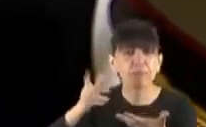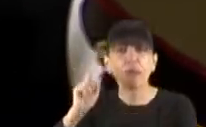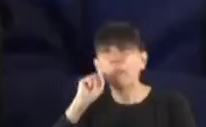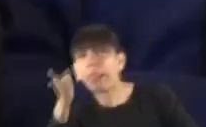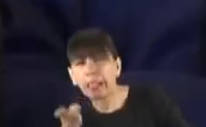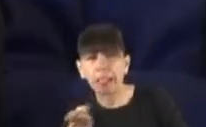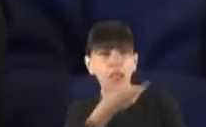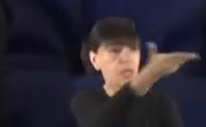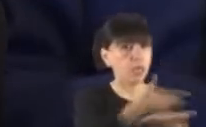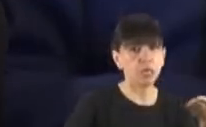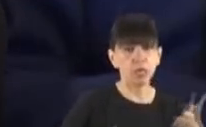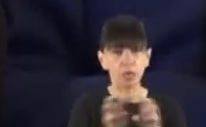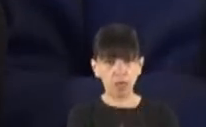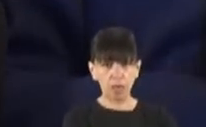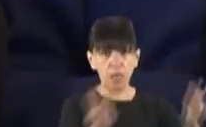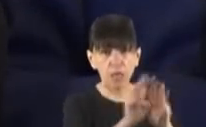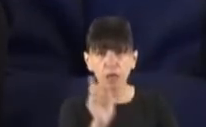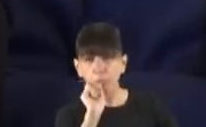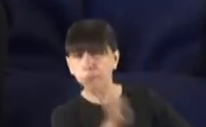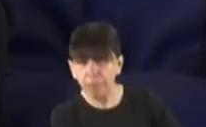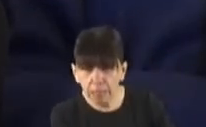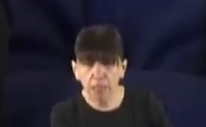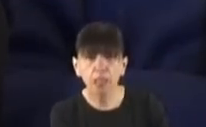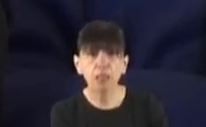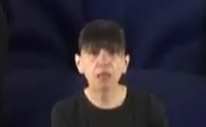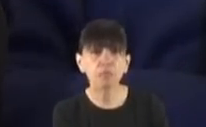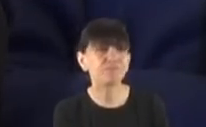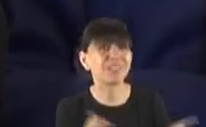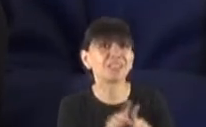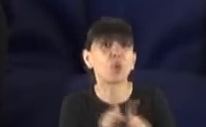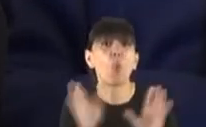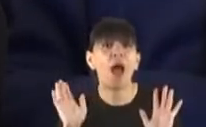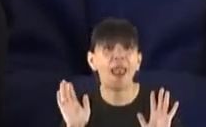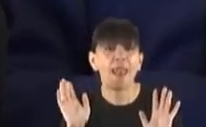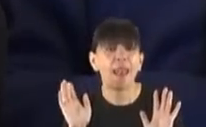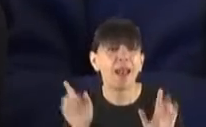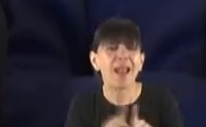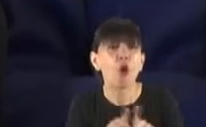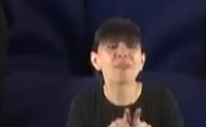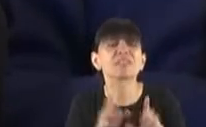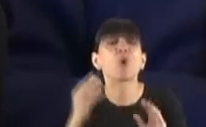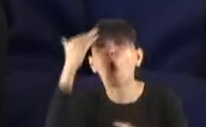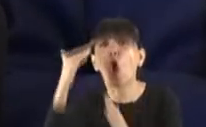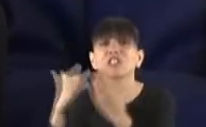Unidas, como cuando nosotros cuestionamos la quiebra de la Constitución en nuestros países.